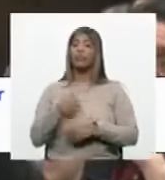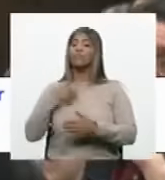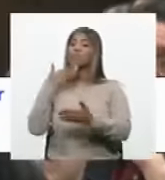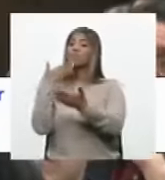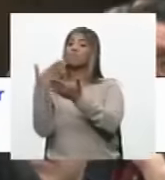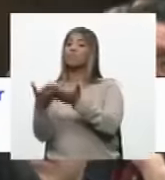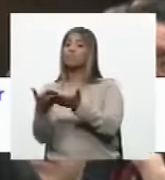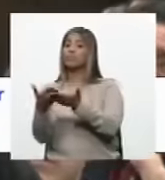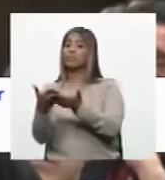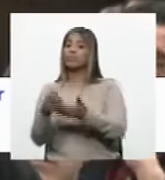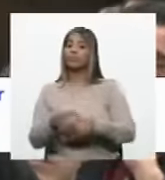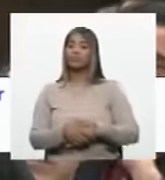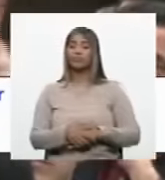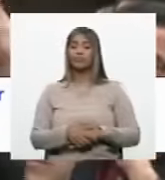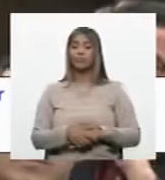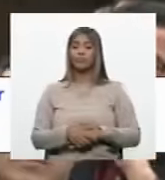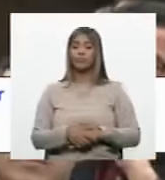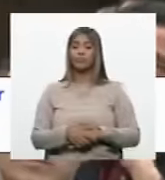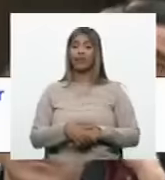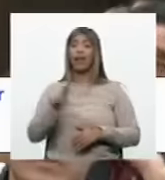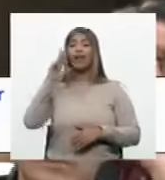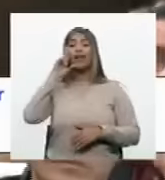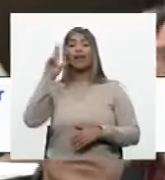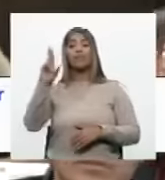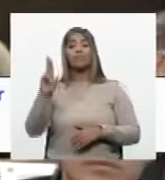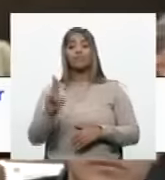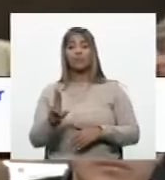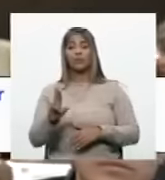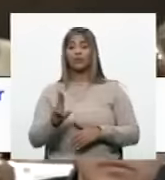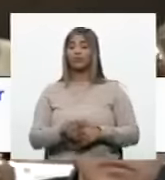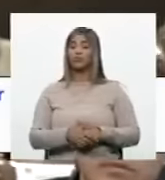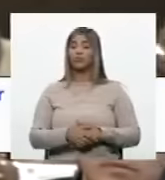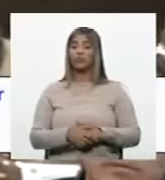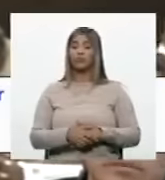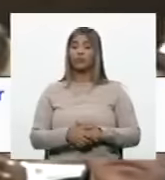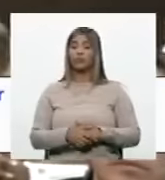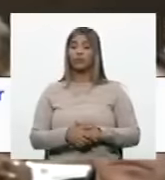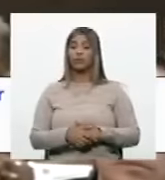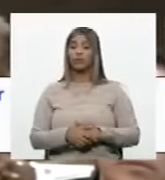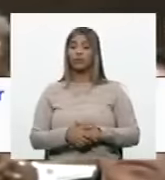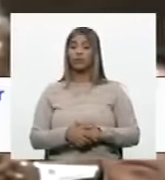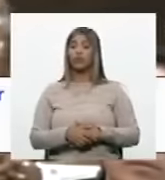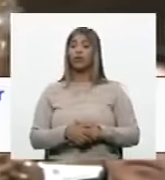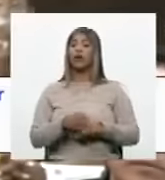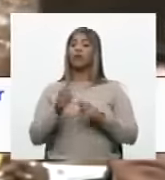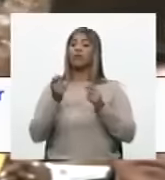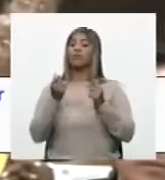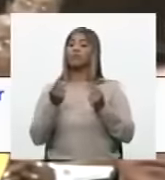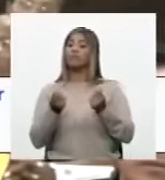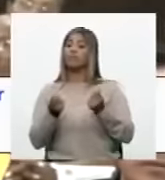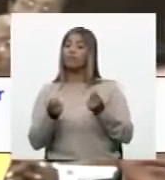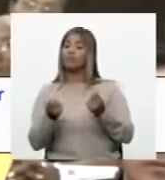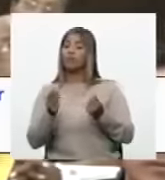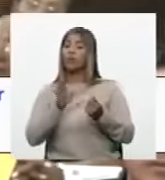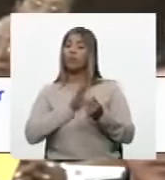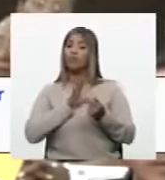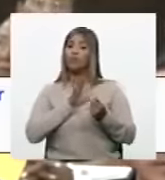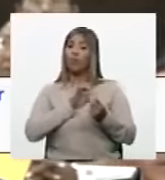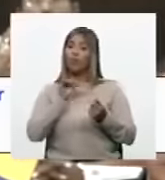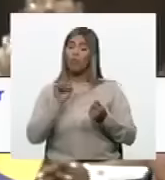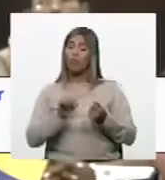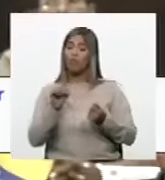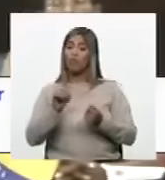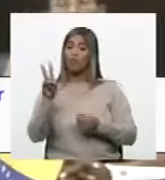exigimos que se respeten los activos y el patrimonio que es de